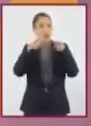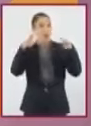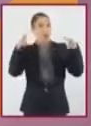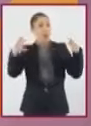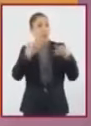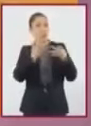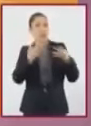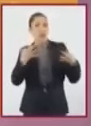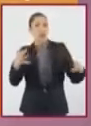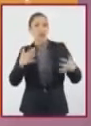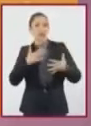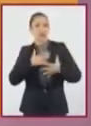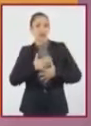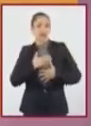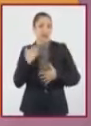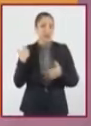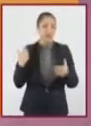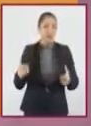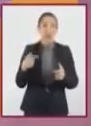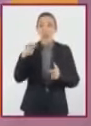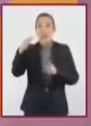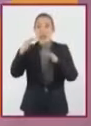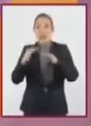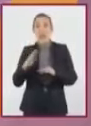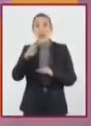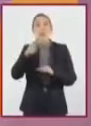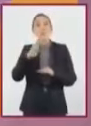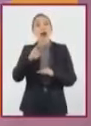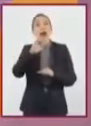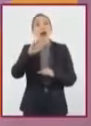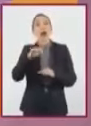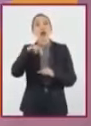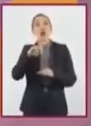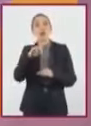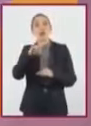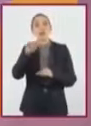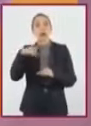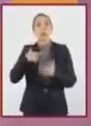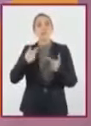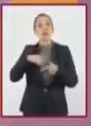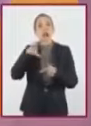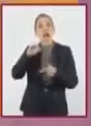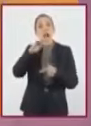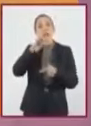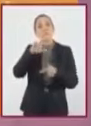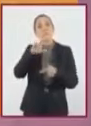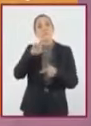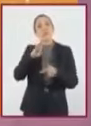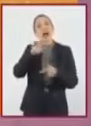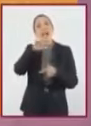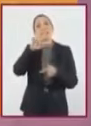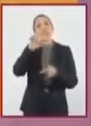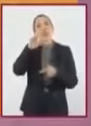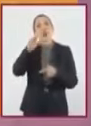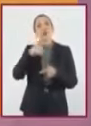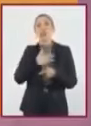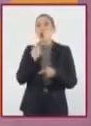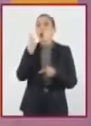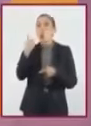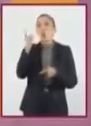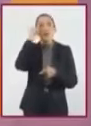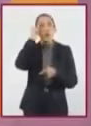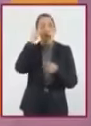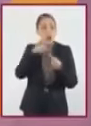grandes extensiones de tierra, y la baja nobleza, donde estaban los caballeros, quienes poseían solo